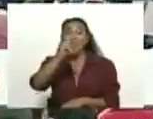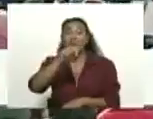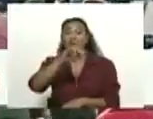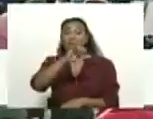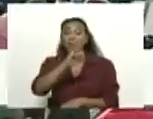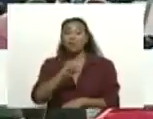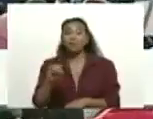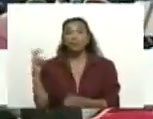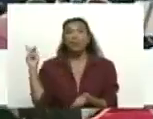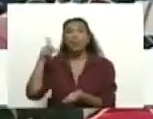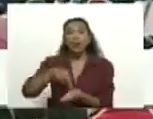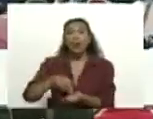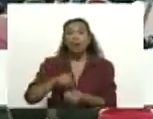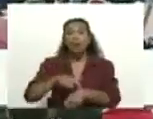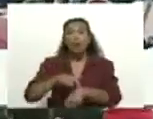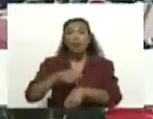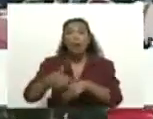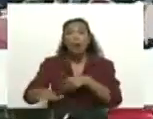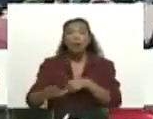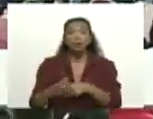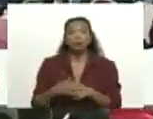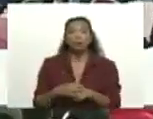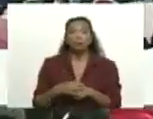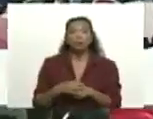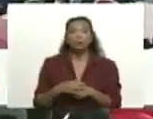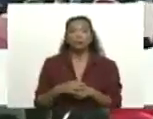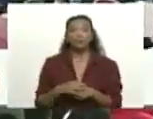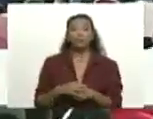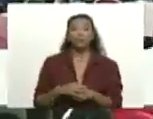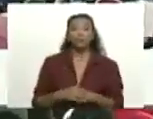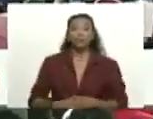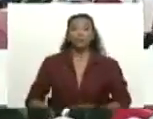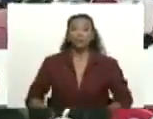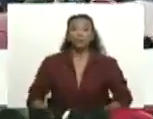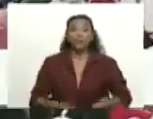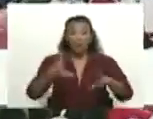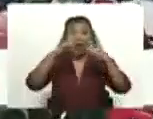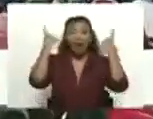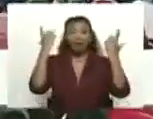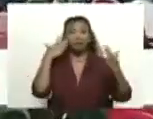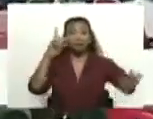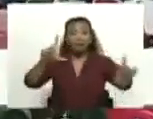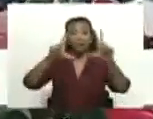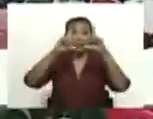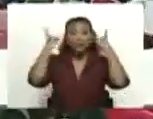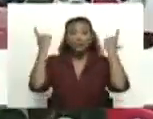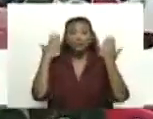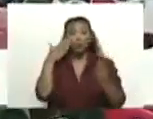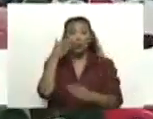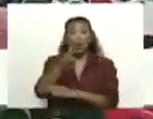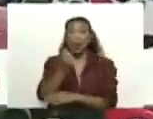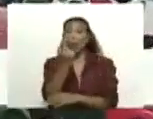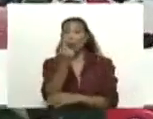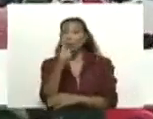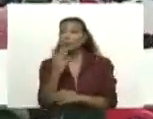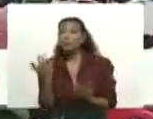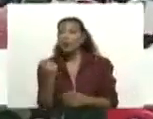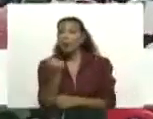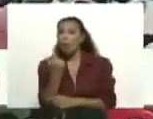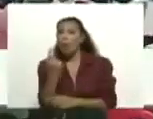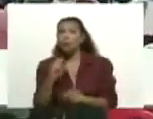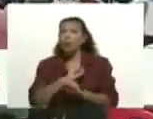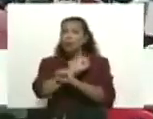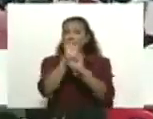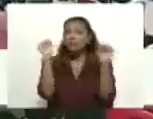yo he llegado aquí, yo venía de Carayaca. Echamos una caminata en Carayaca a eso de las 11 de